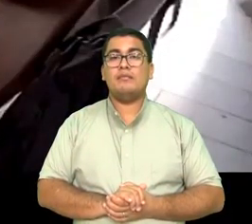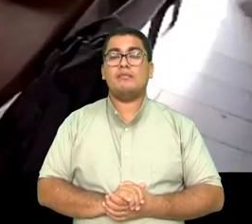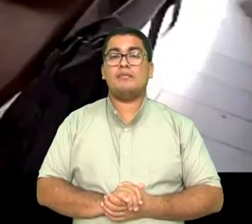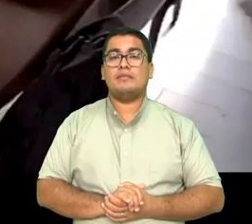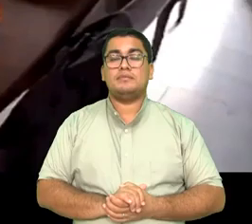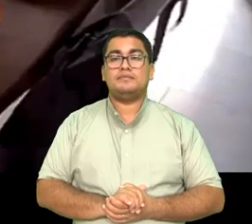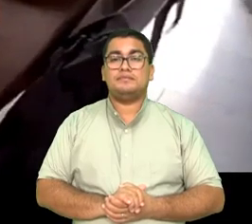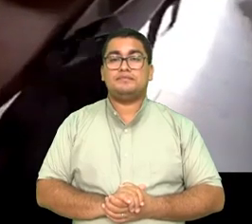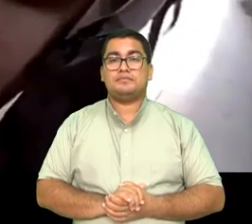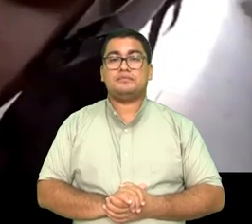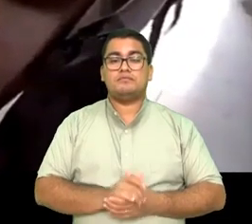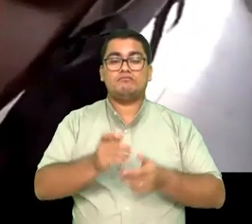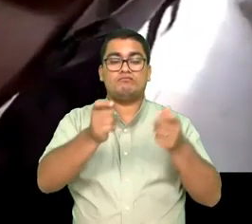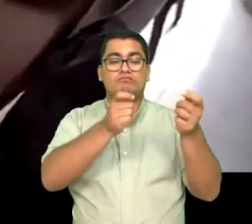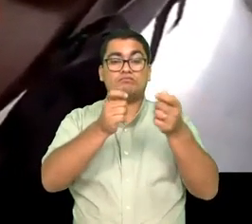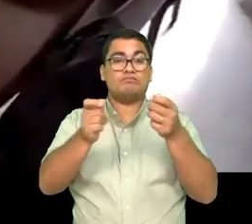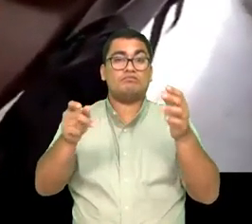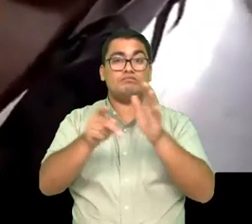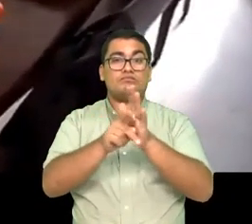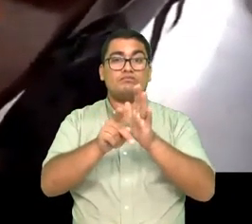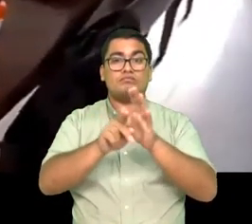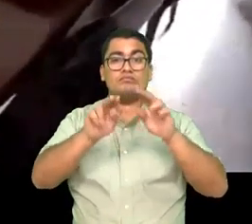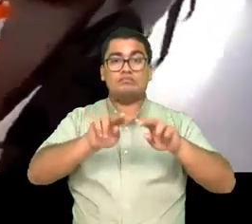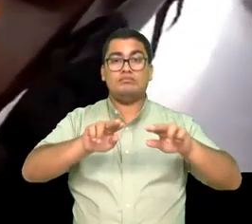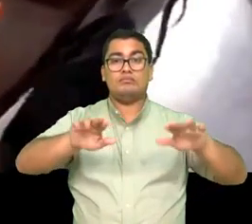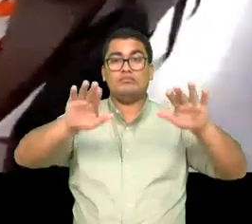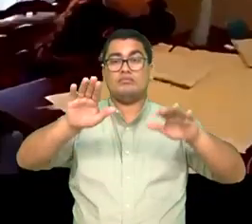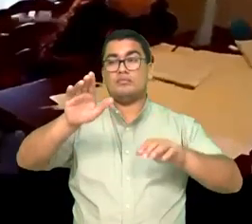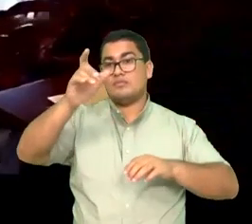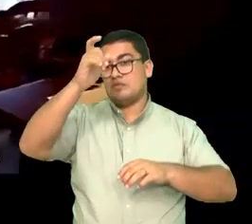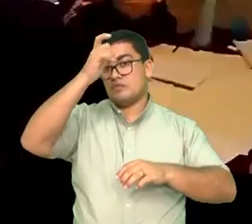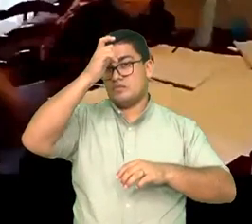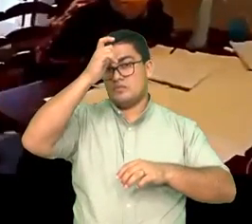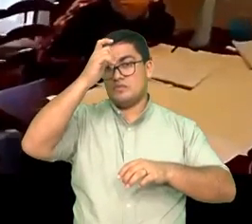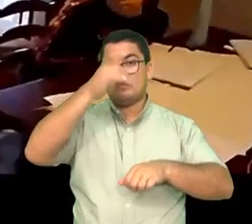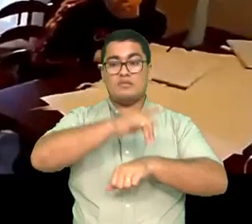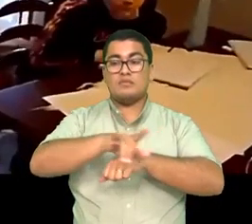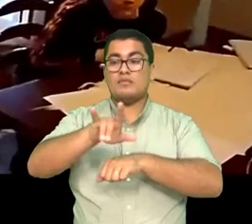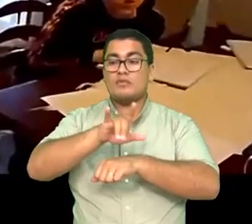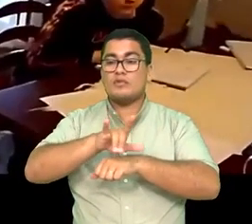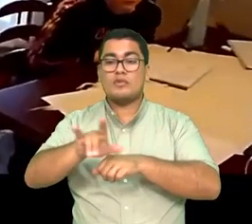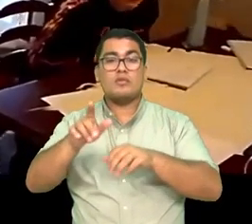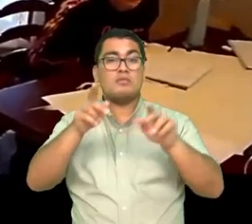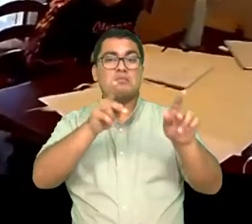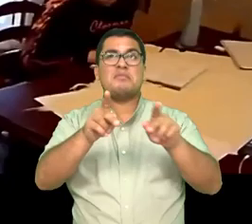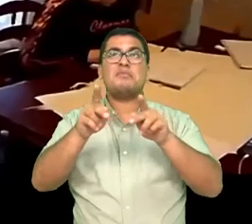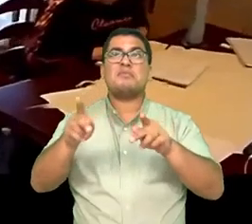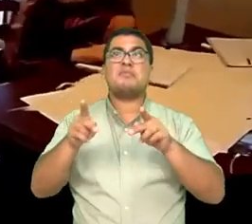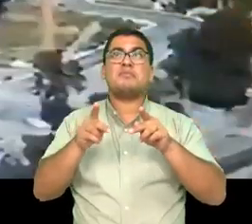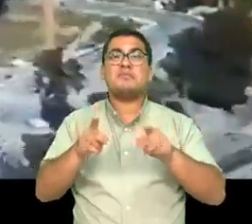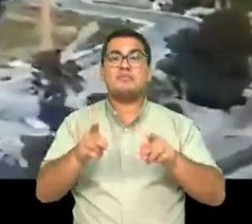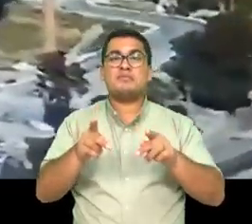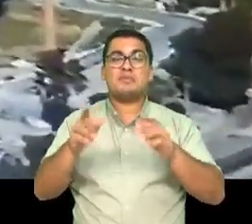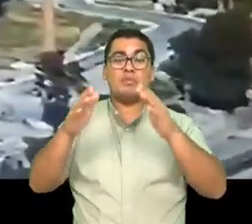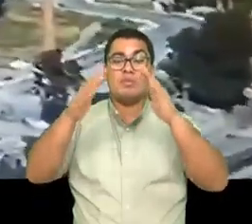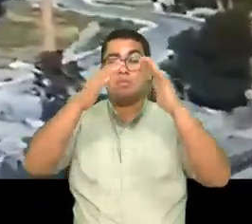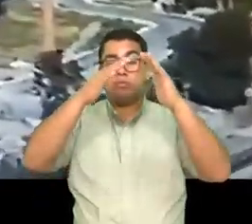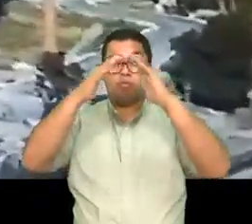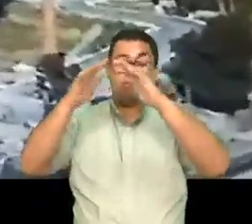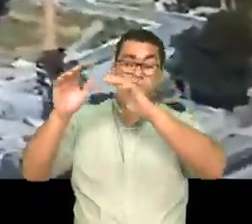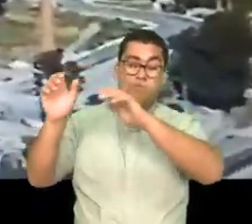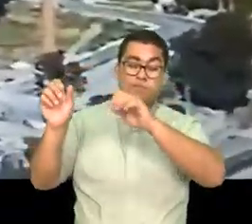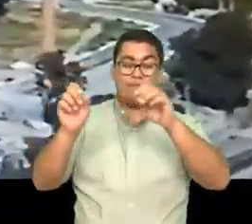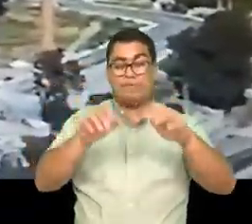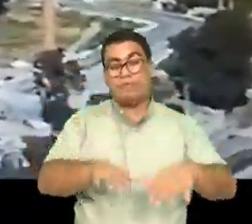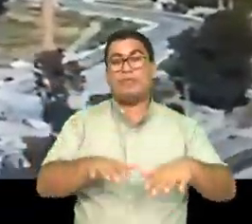La Agencia para el Control de Desastres y Emergencia de Turquía suspendió las labores de búsqueda y rescate de posibles sobrevivientes al terremoto que afectó